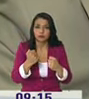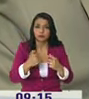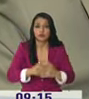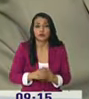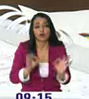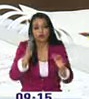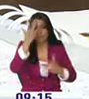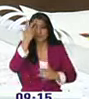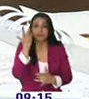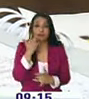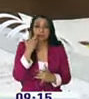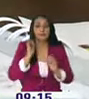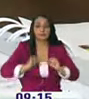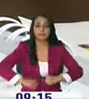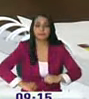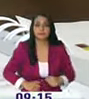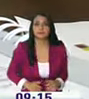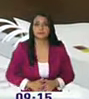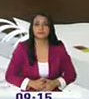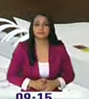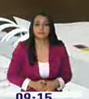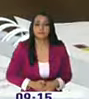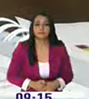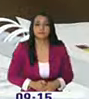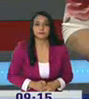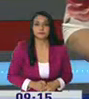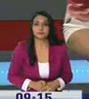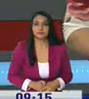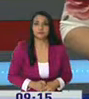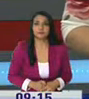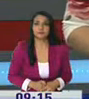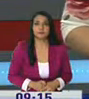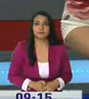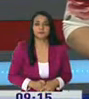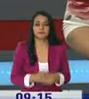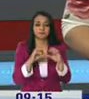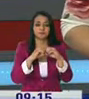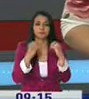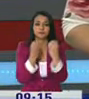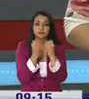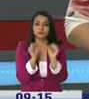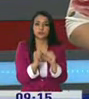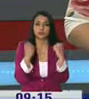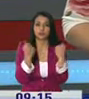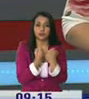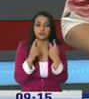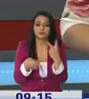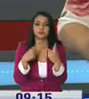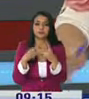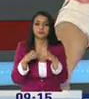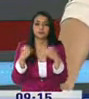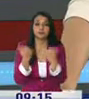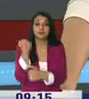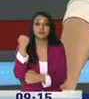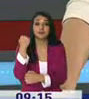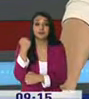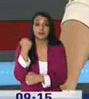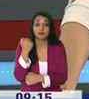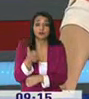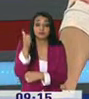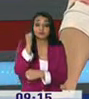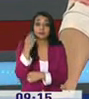o raras. Informó Héctor Romero. Las organizaciones sociales y sindicales marcharon la tarde de este